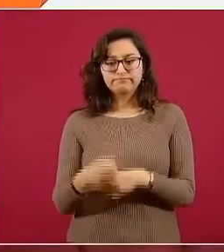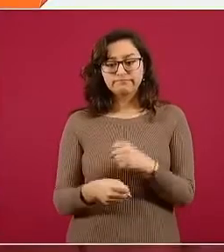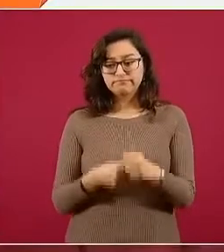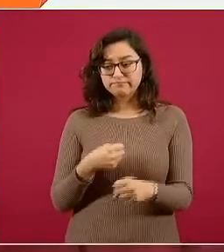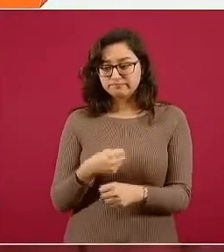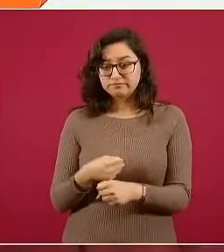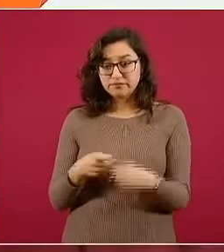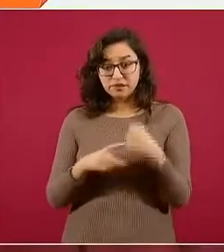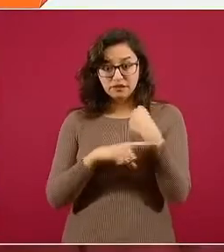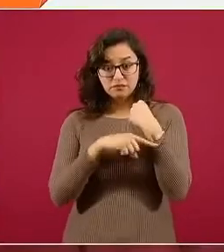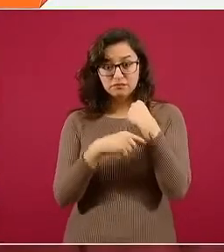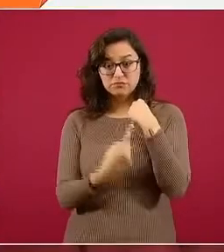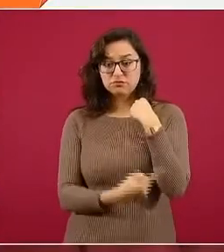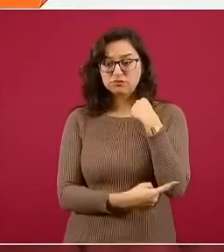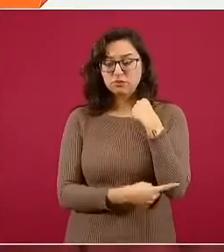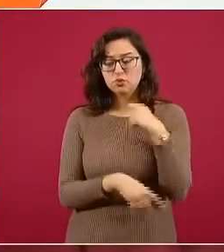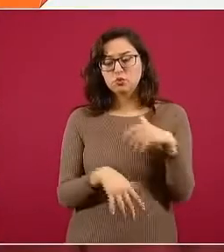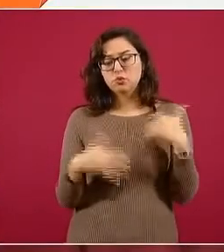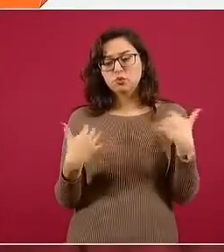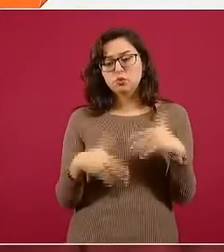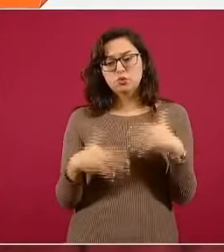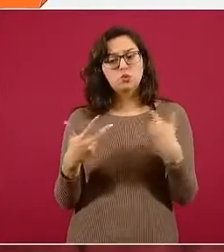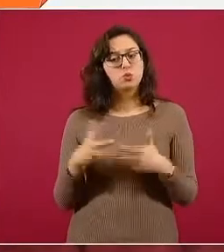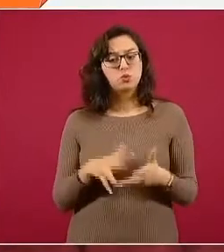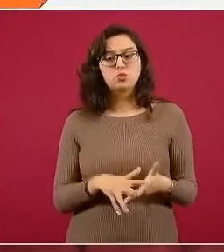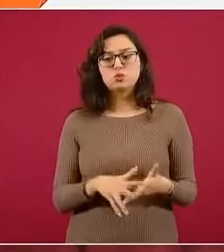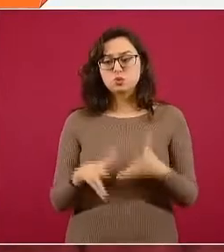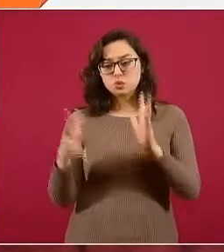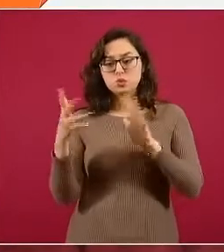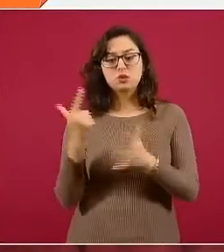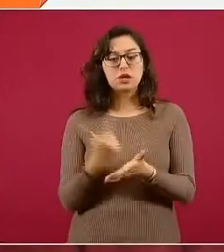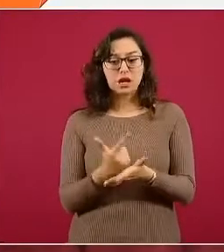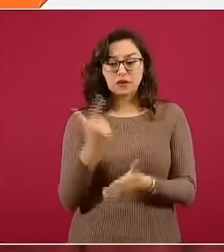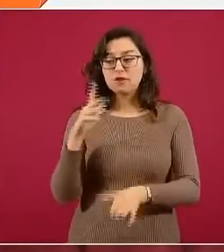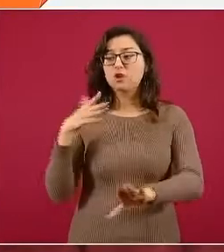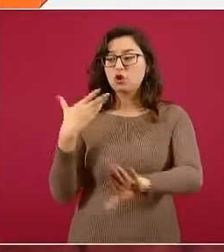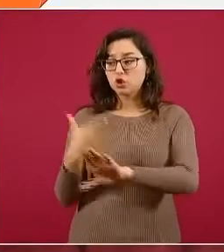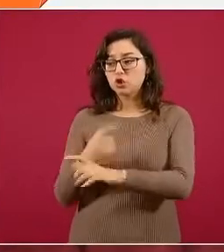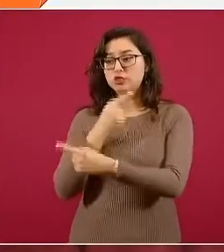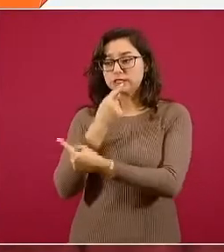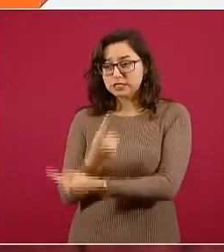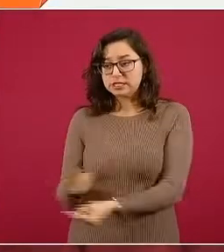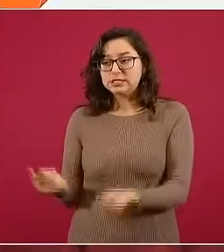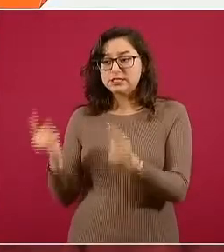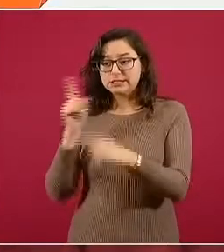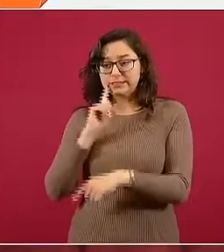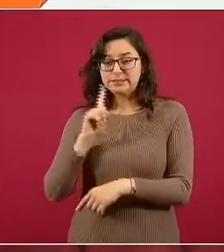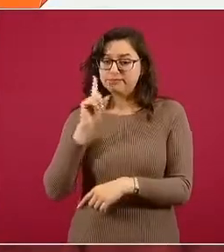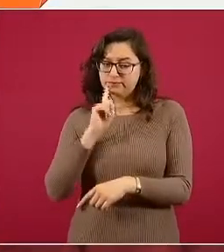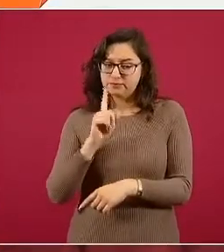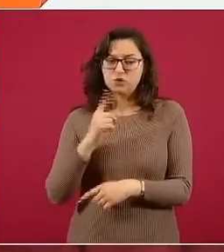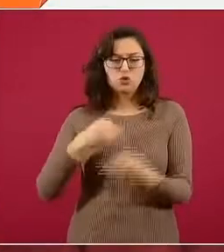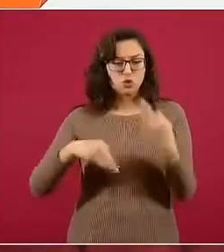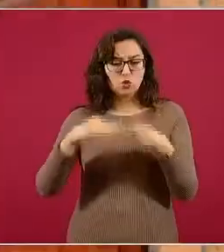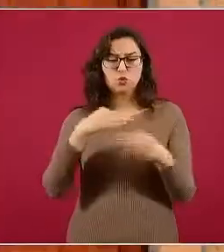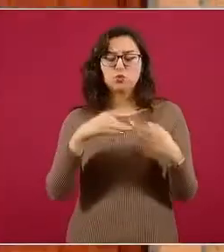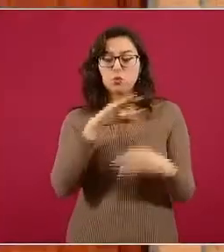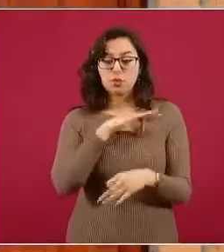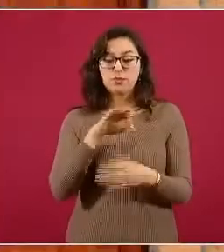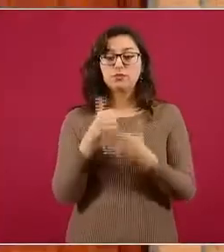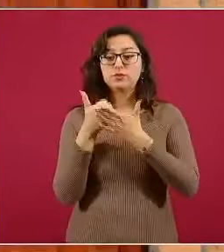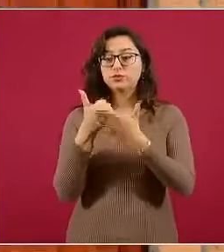una forma de violencia en la cual todos podemos también contribuir a que se evite. Cuando esto